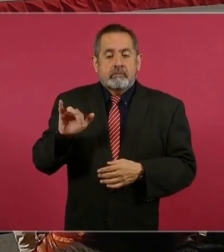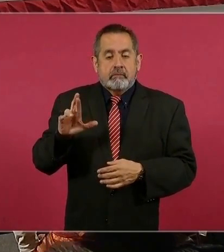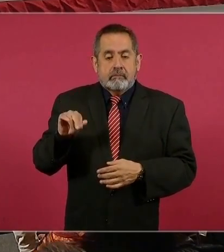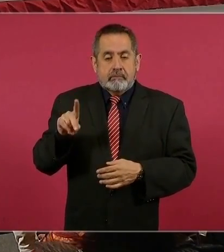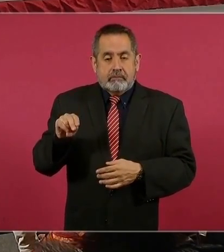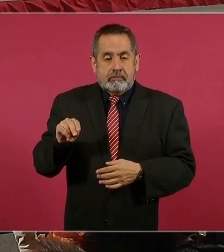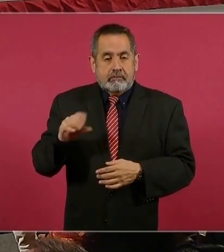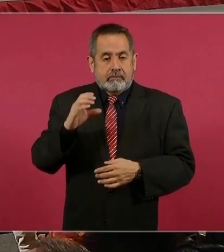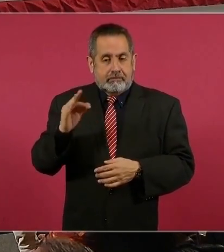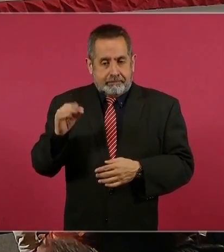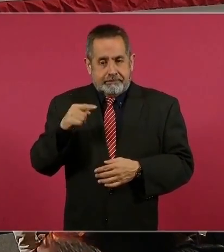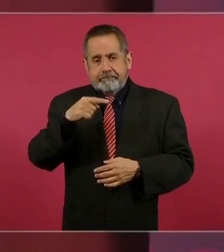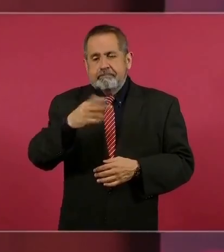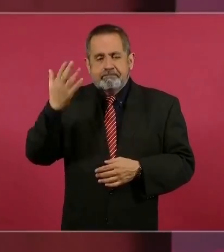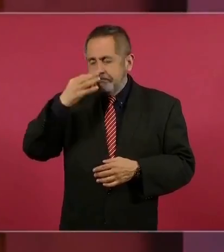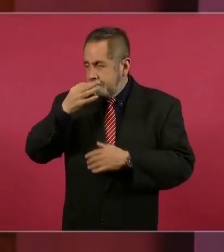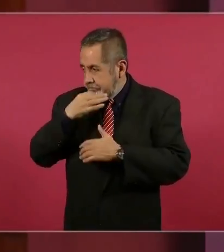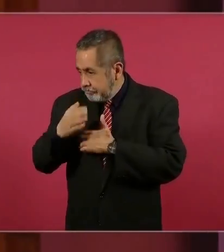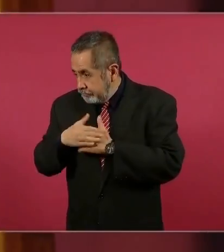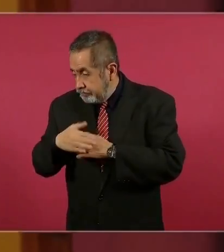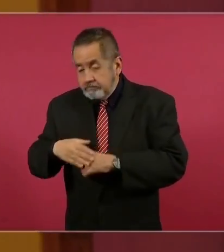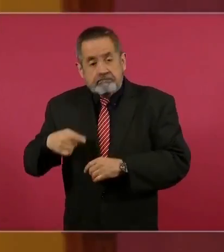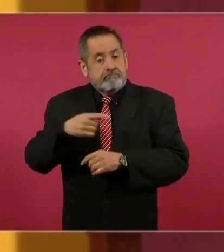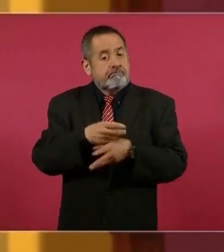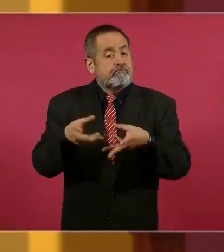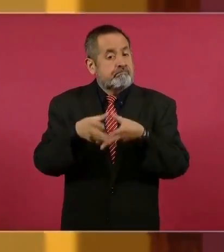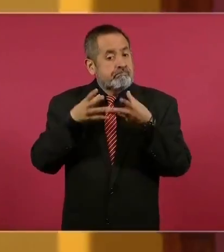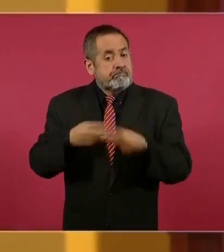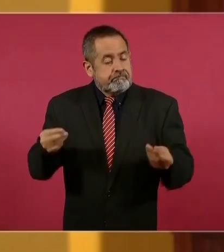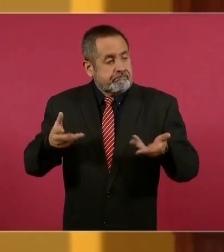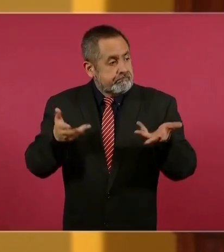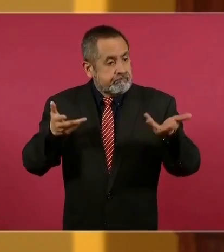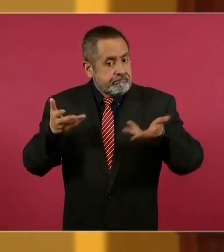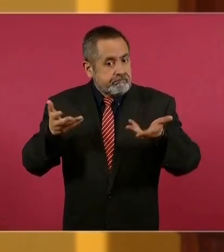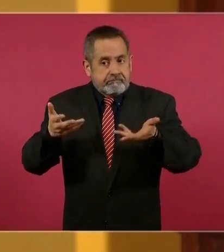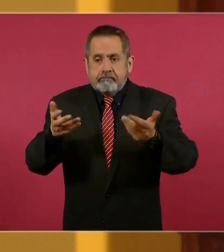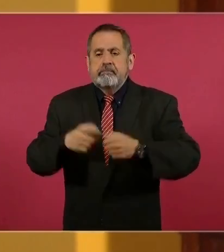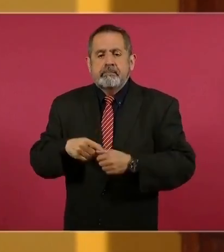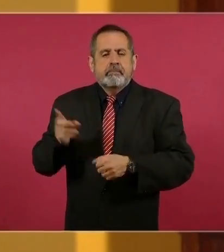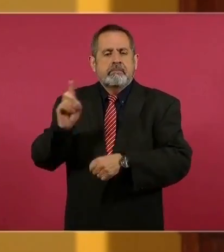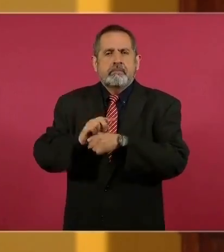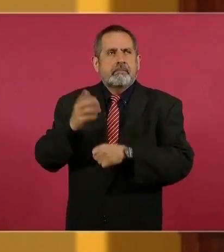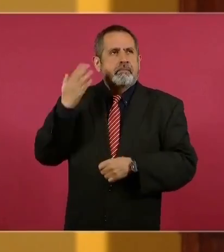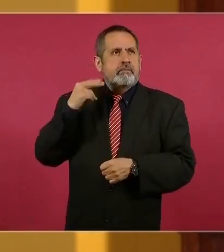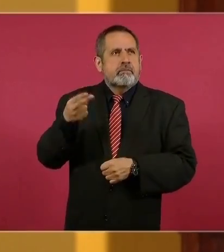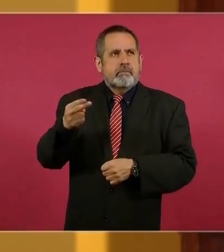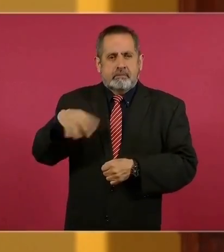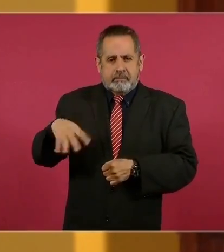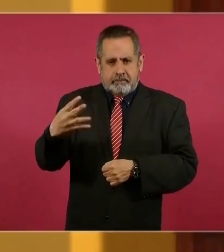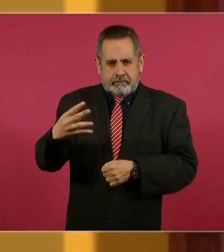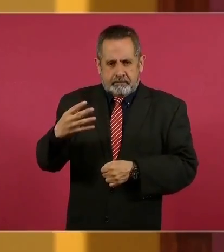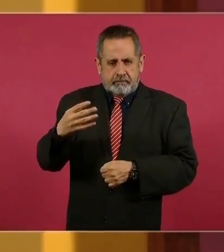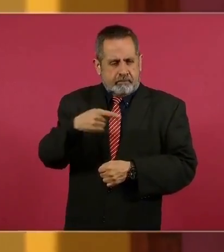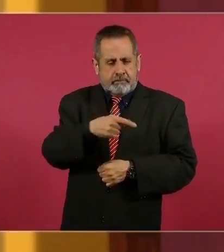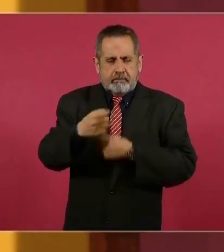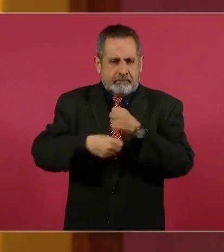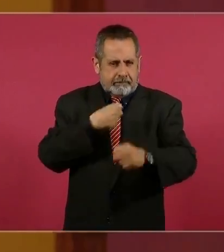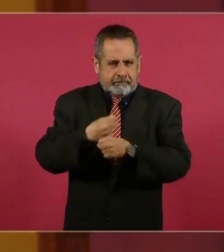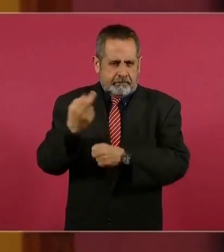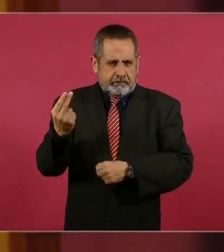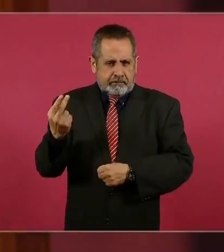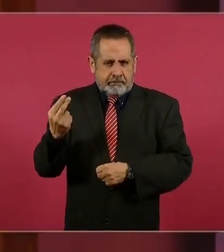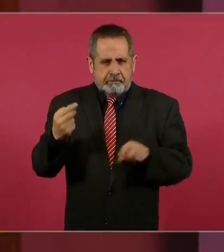CF, él fue reportado como desaparecido el 14 de noviembre de 2013 a los 25